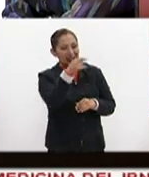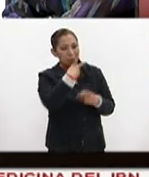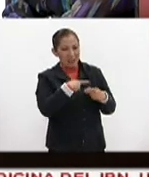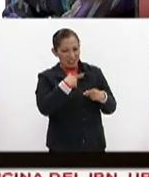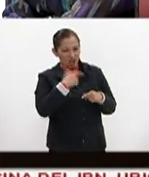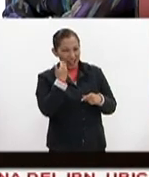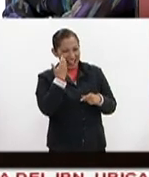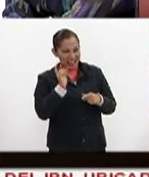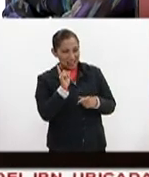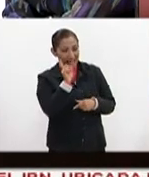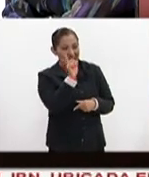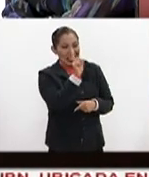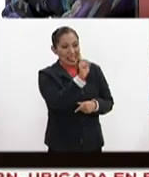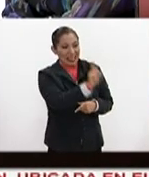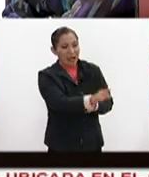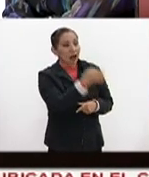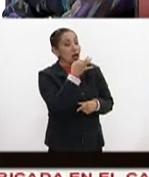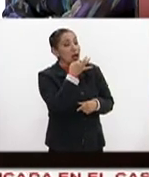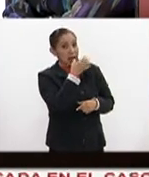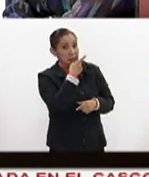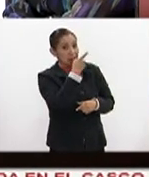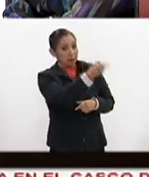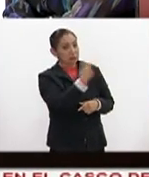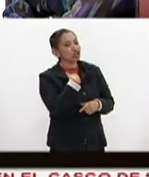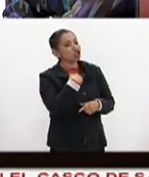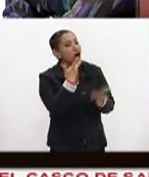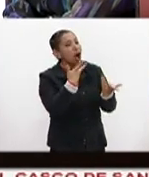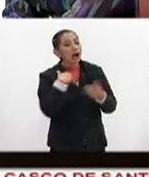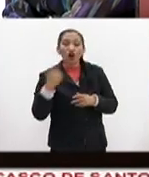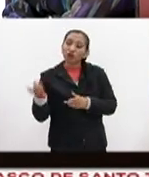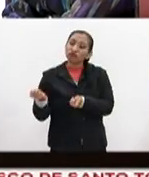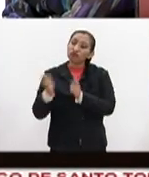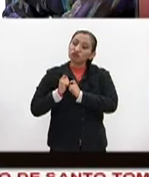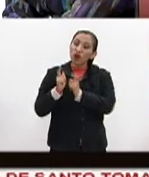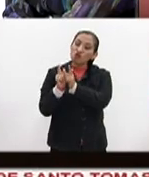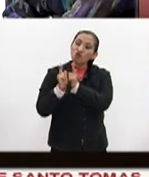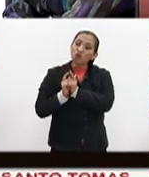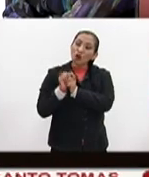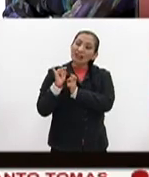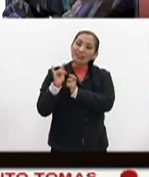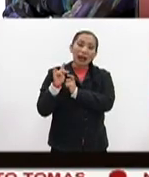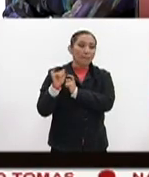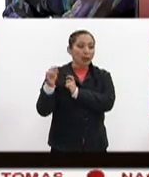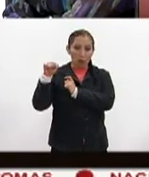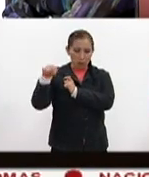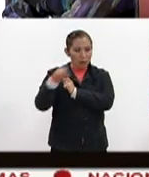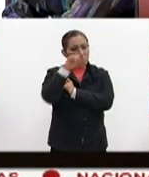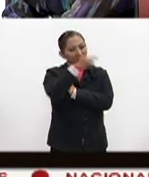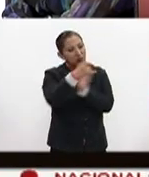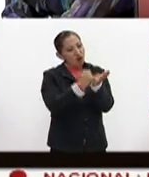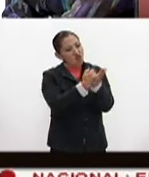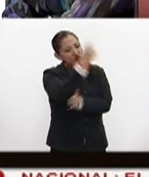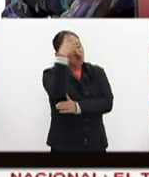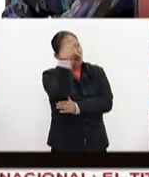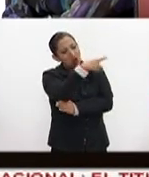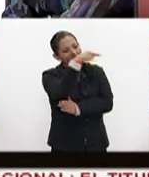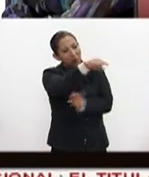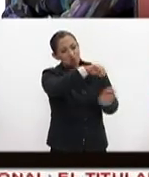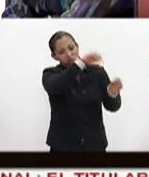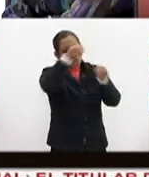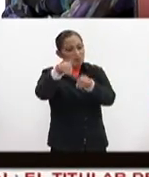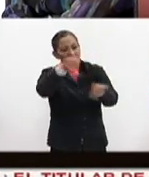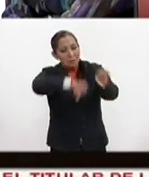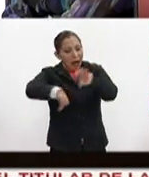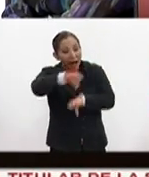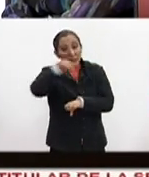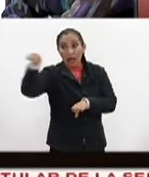individuo que iba a cometerlo declaró que lo estaba haciendo en nombre del Estado Islámico por esta decisión de Trump. Lo que quiere decir